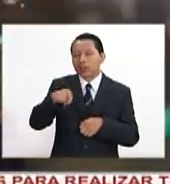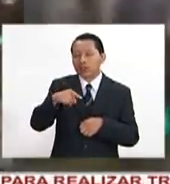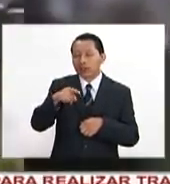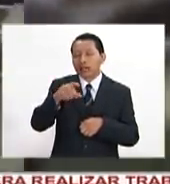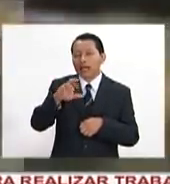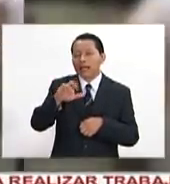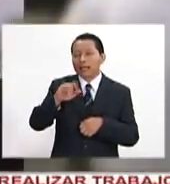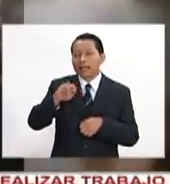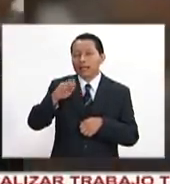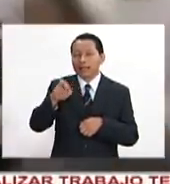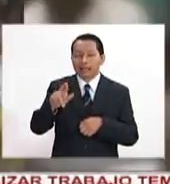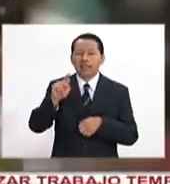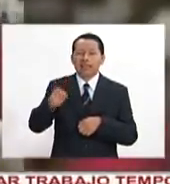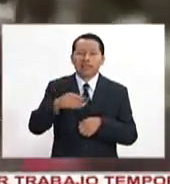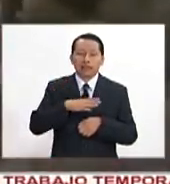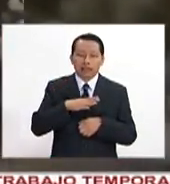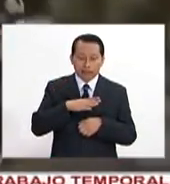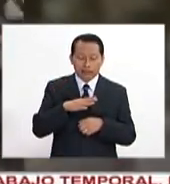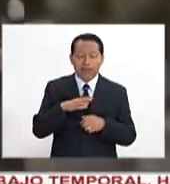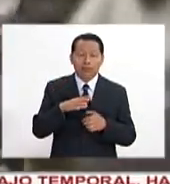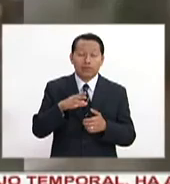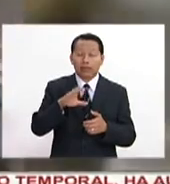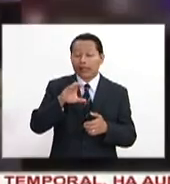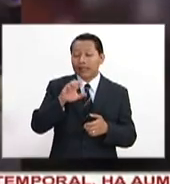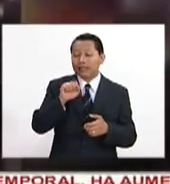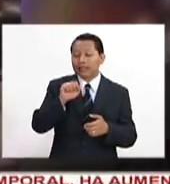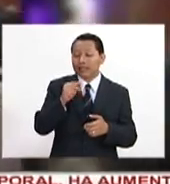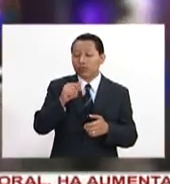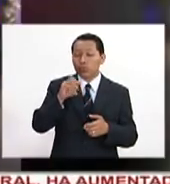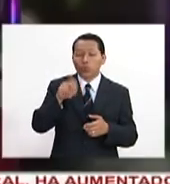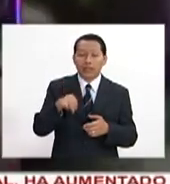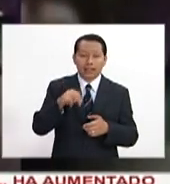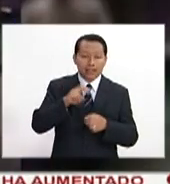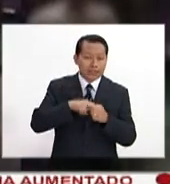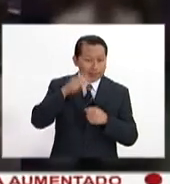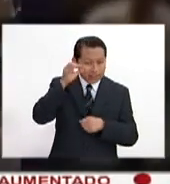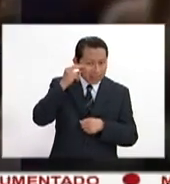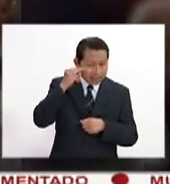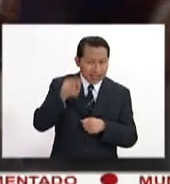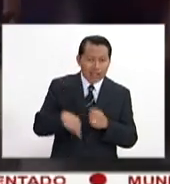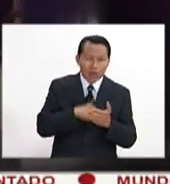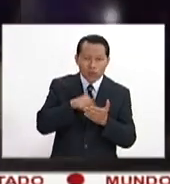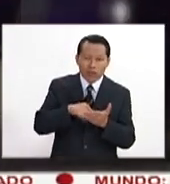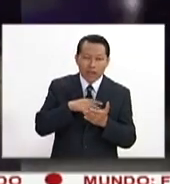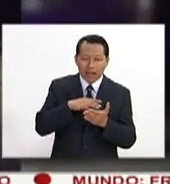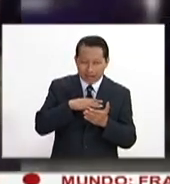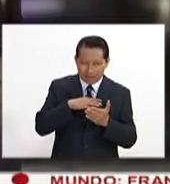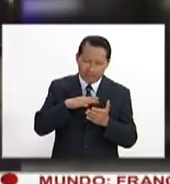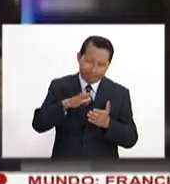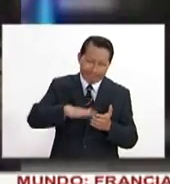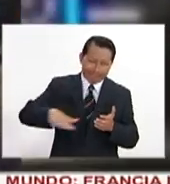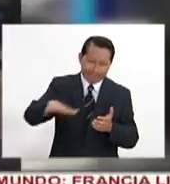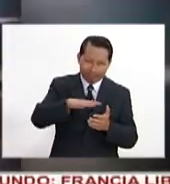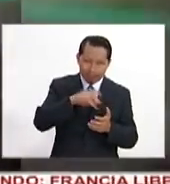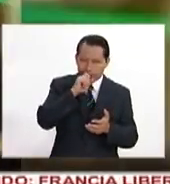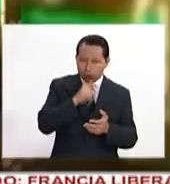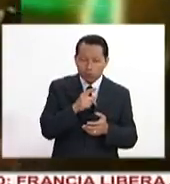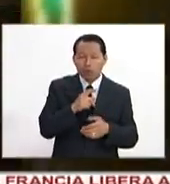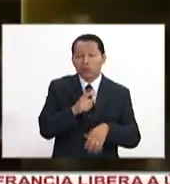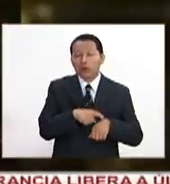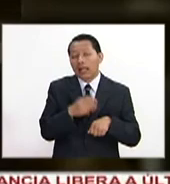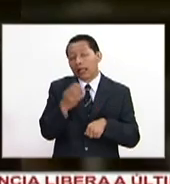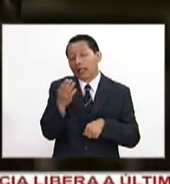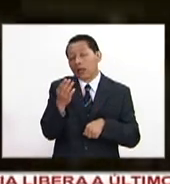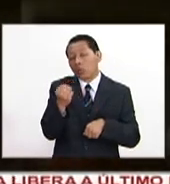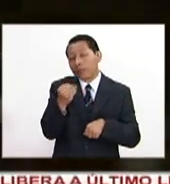registrado en la provincia de Sichuan, en China. El sismo ocurrido en la zona turística de Yuhuaozhou fue